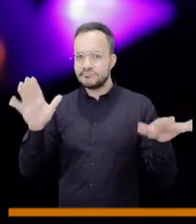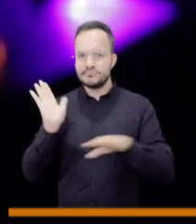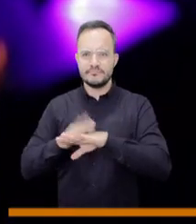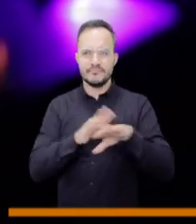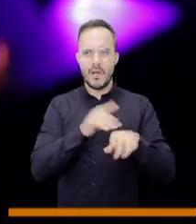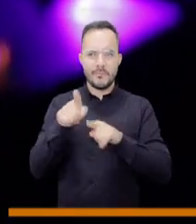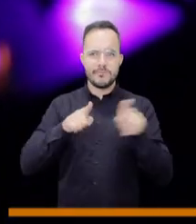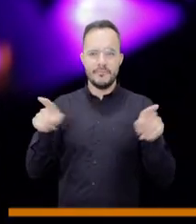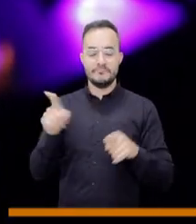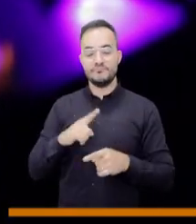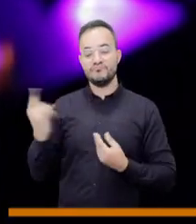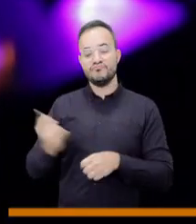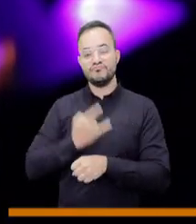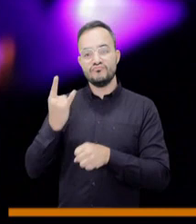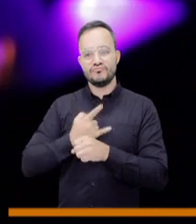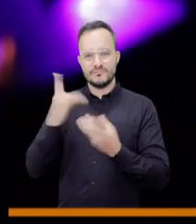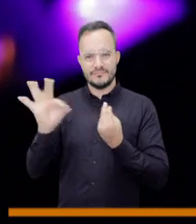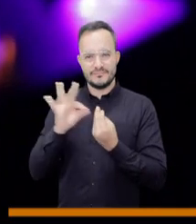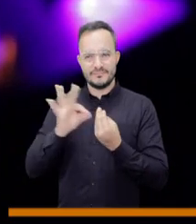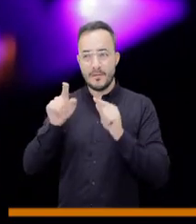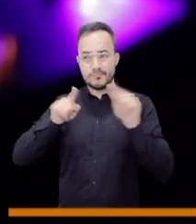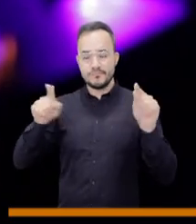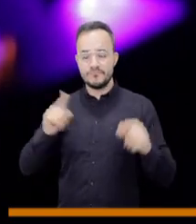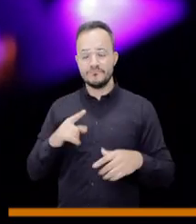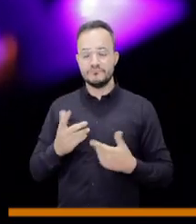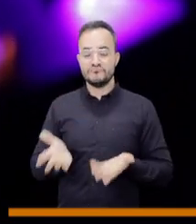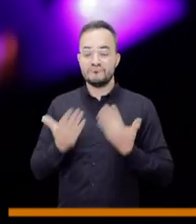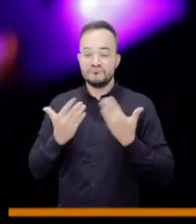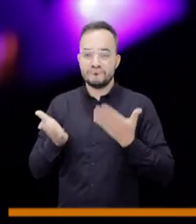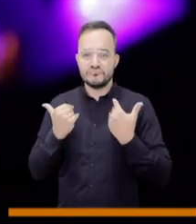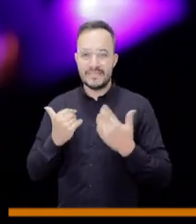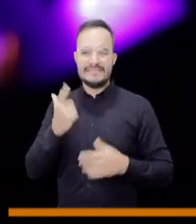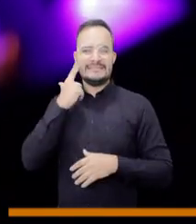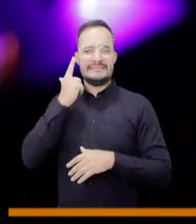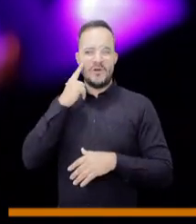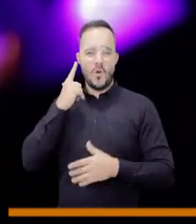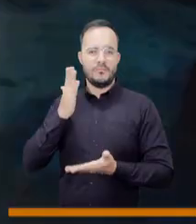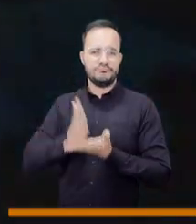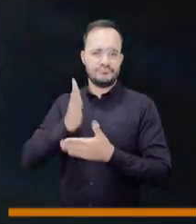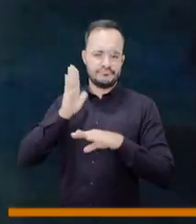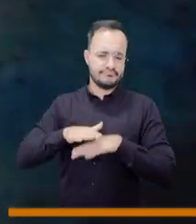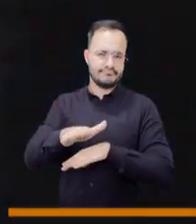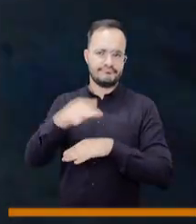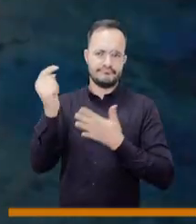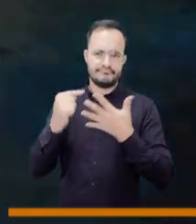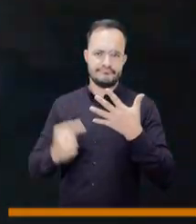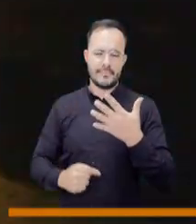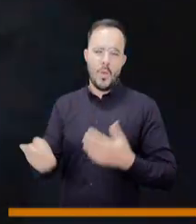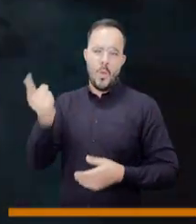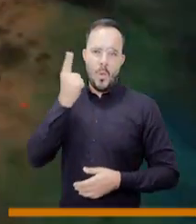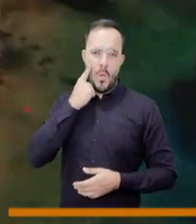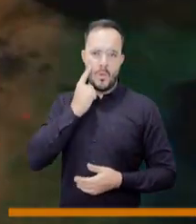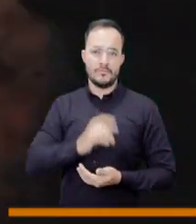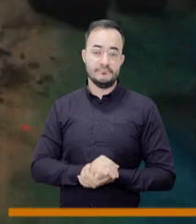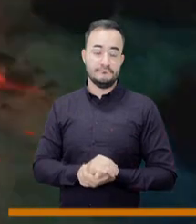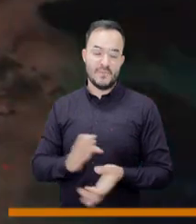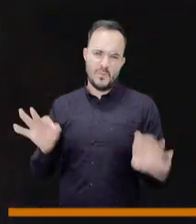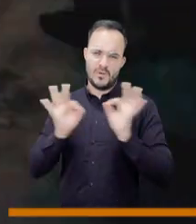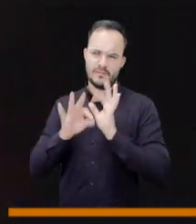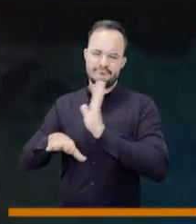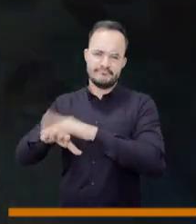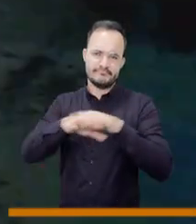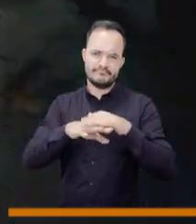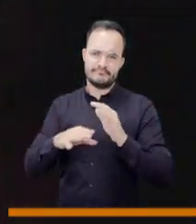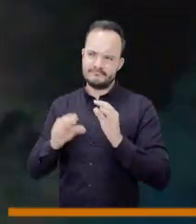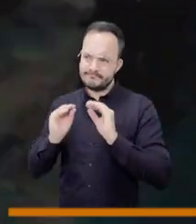drogas sobre los riesgos y consecuencias que tiene el consumir esta sustancia, enseñarles